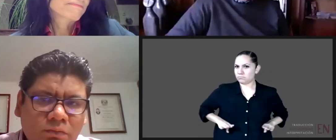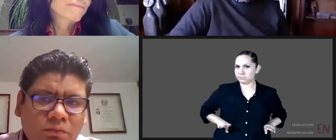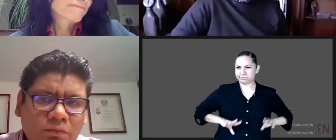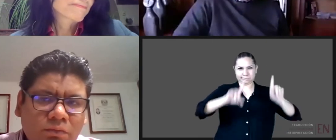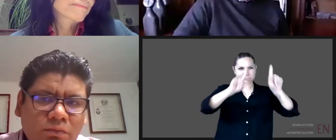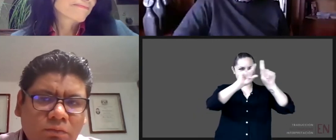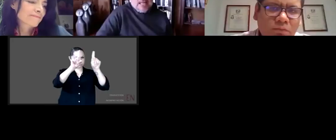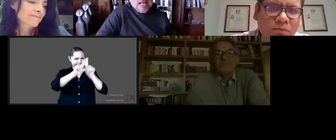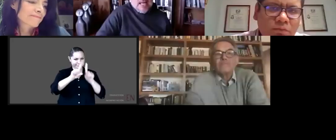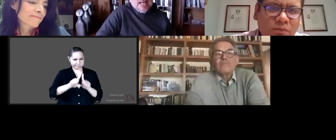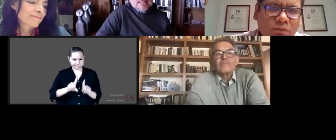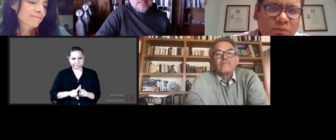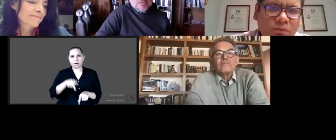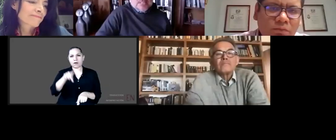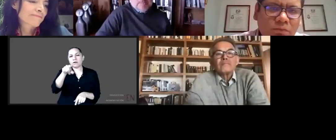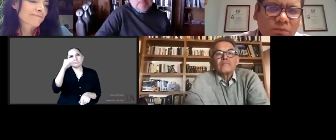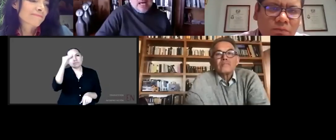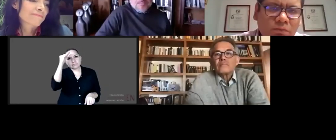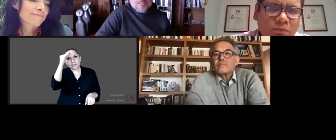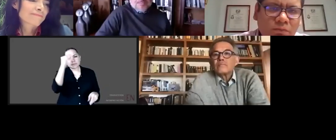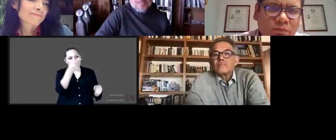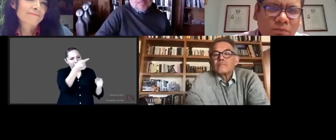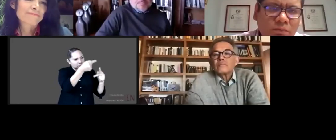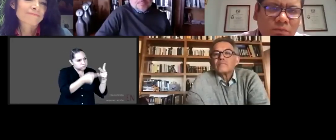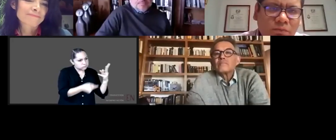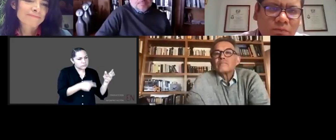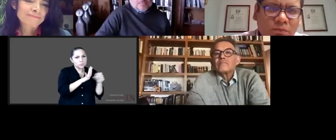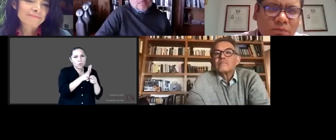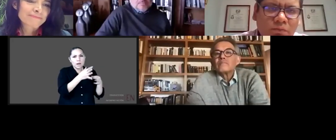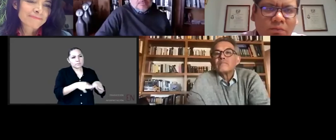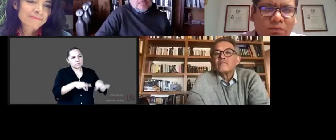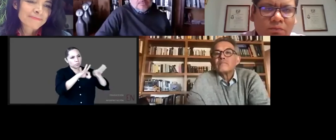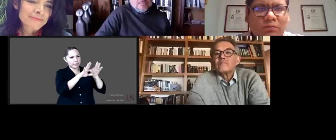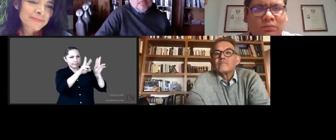se presentara la problemática? Si gusta, Silvia, arrancas tú.